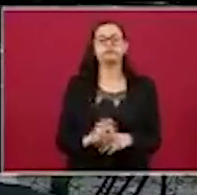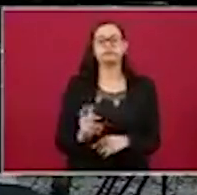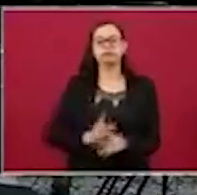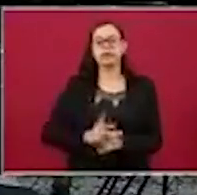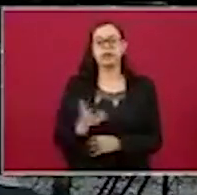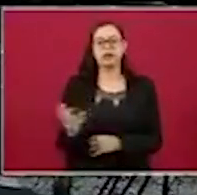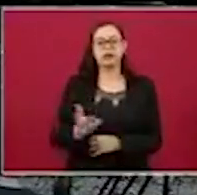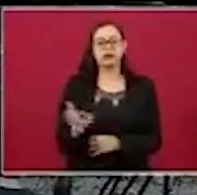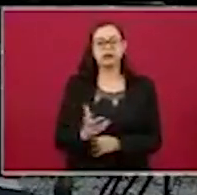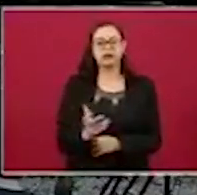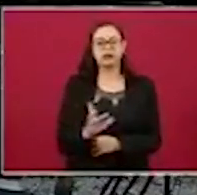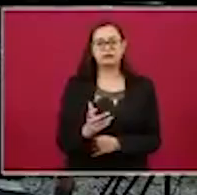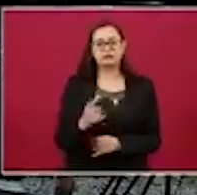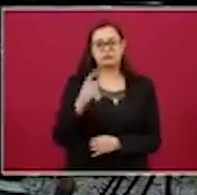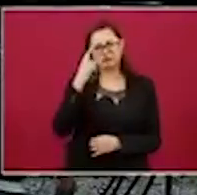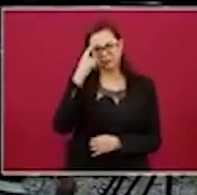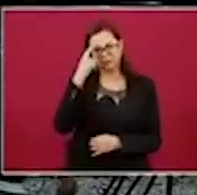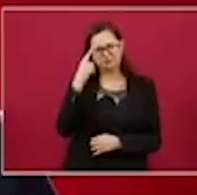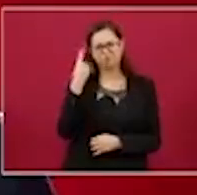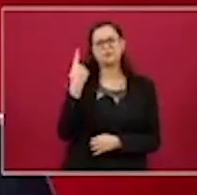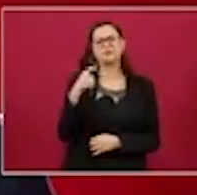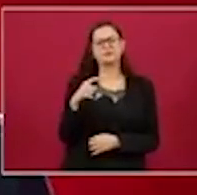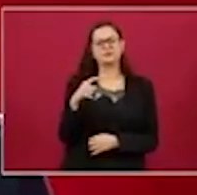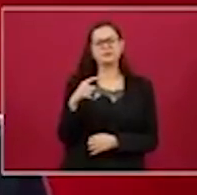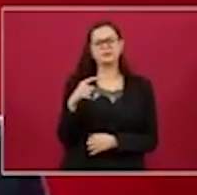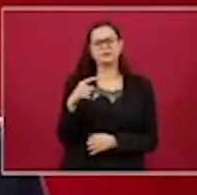cabo para tener